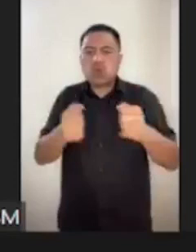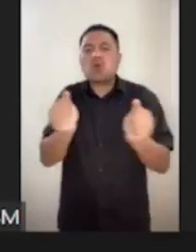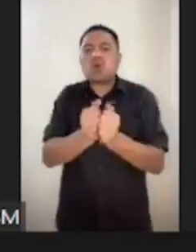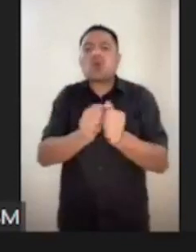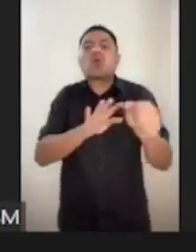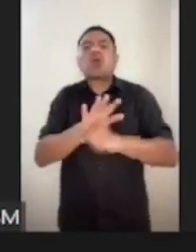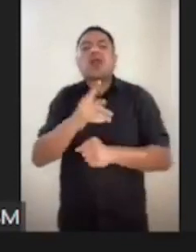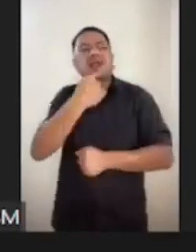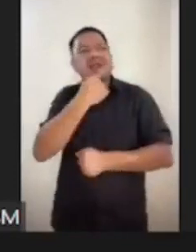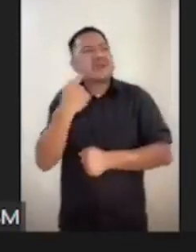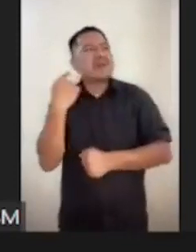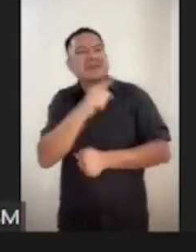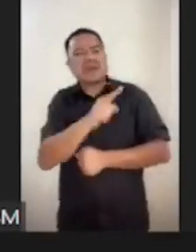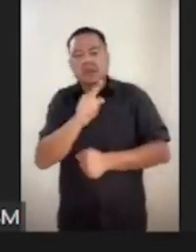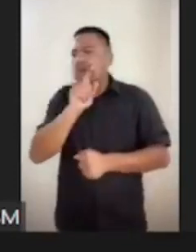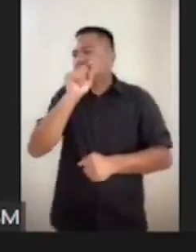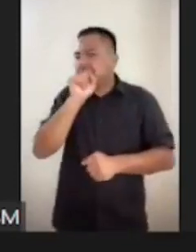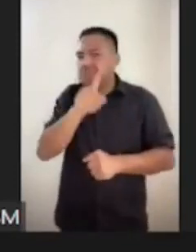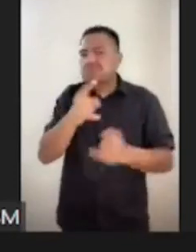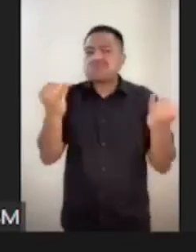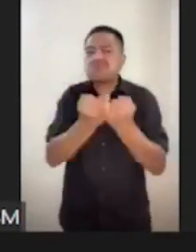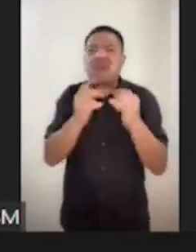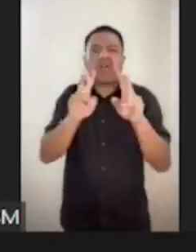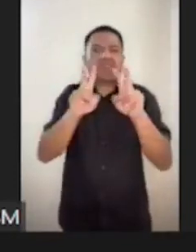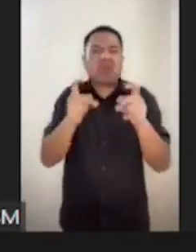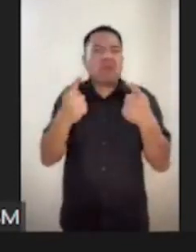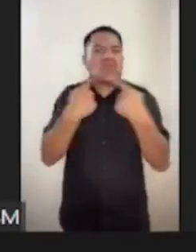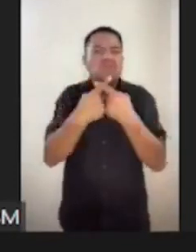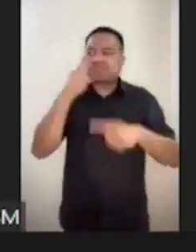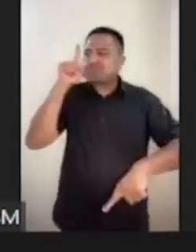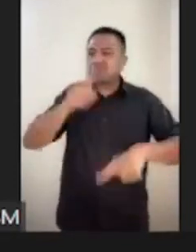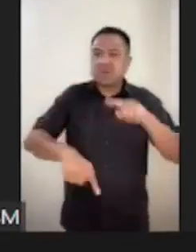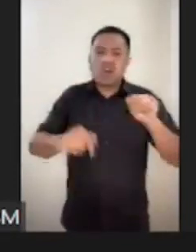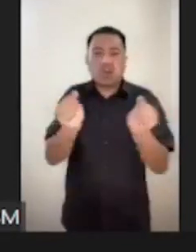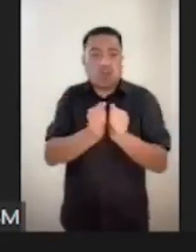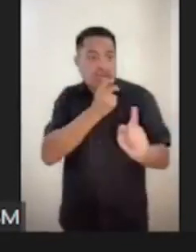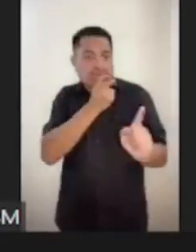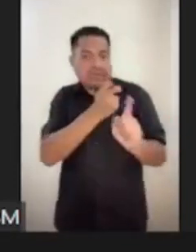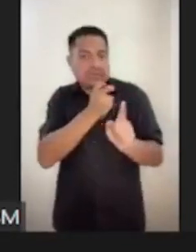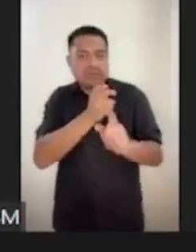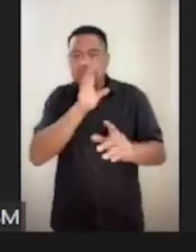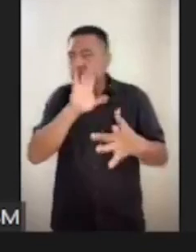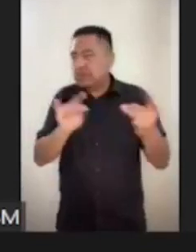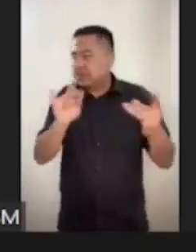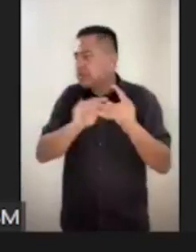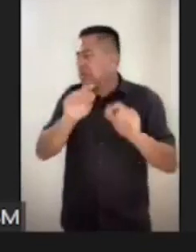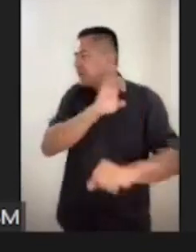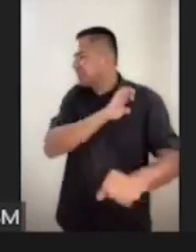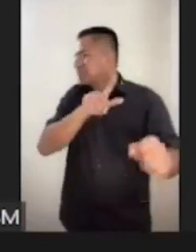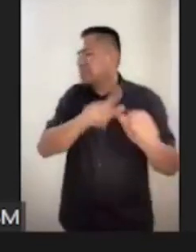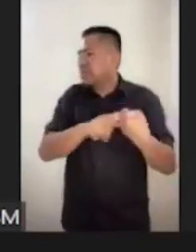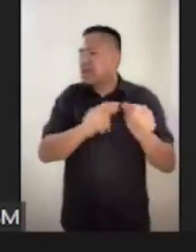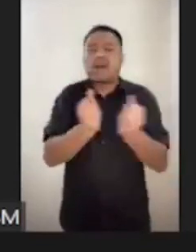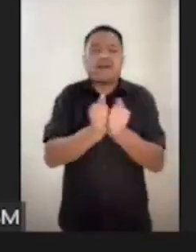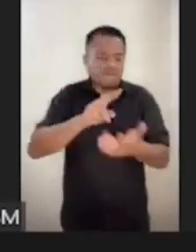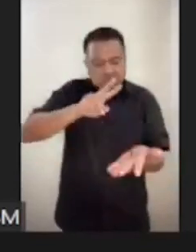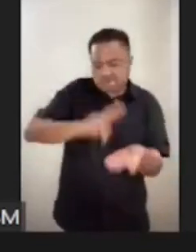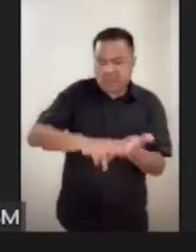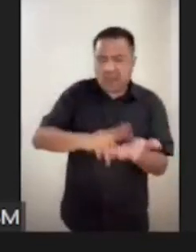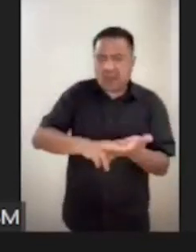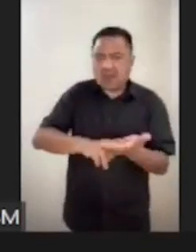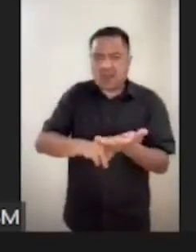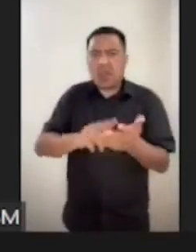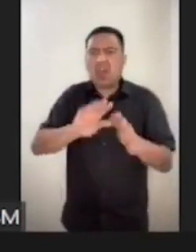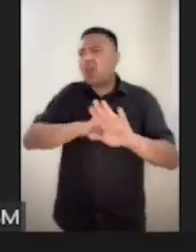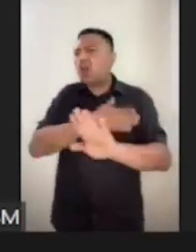acto impugnado y por tanto se ha quedado sin materia la controversia. Lo anterior porque en el caso particular la parte recurrente hace valer el recurso de apelación en contra